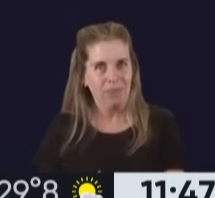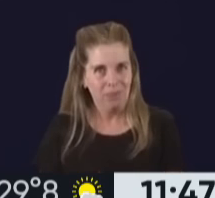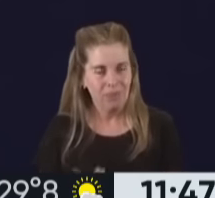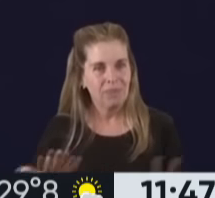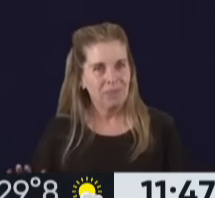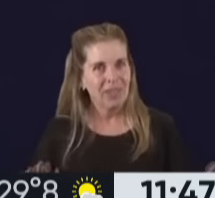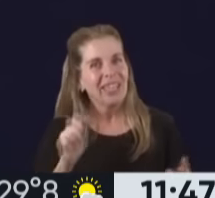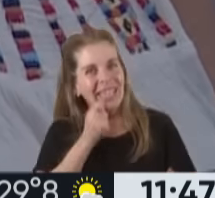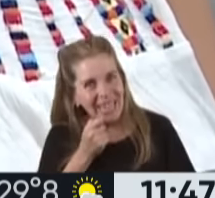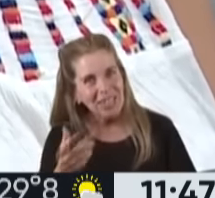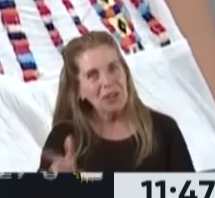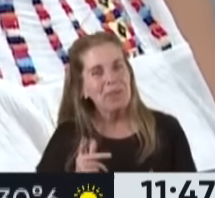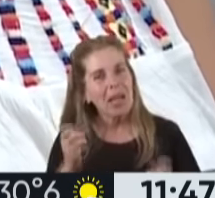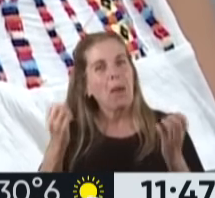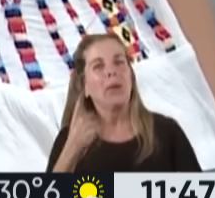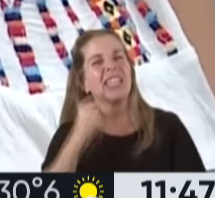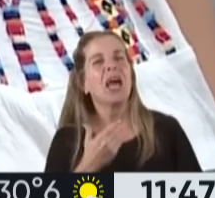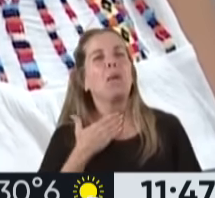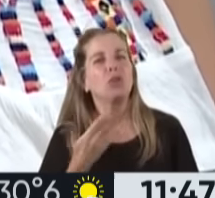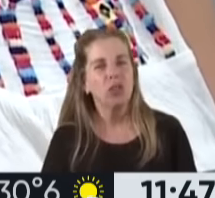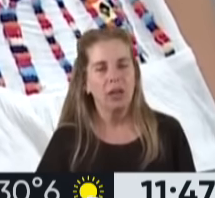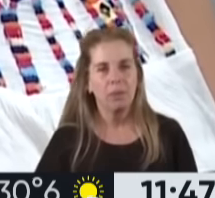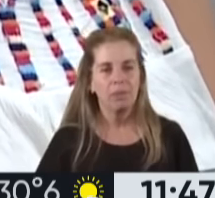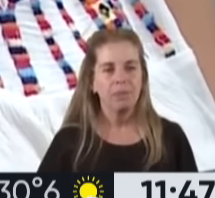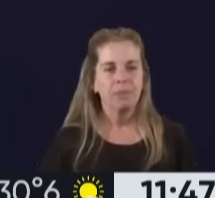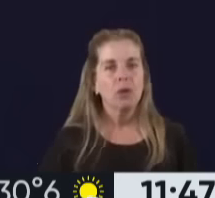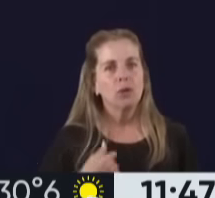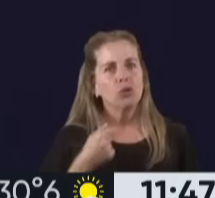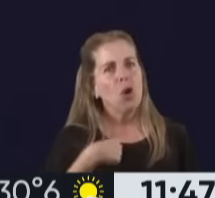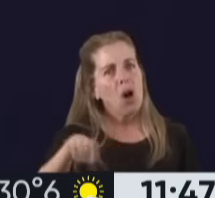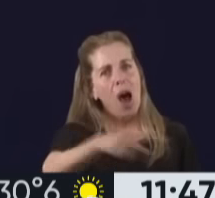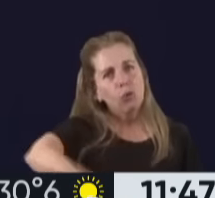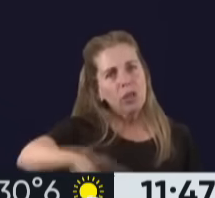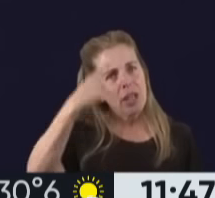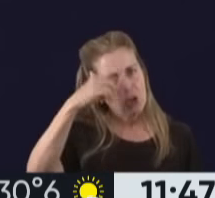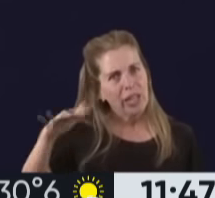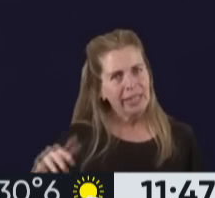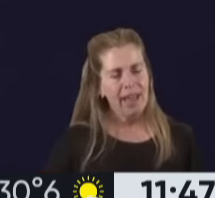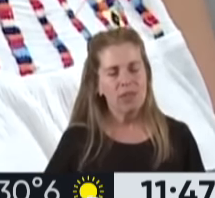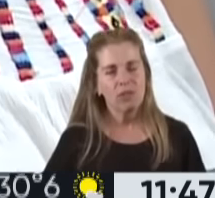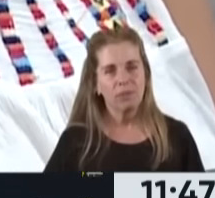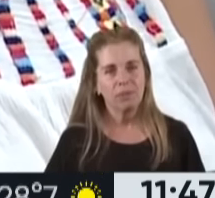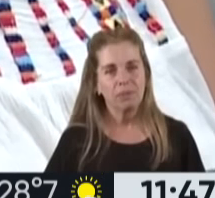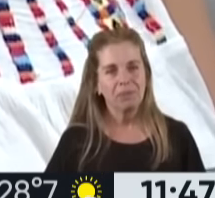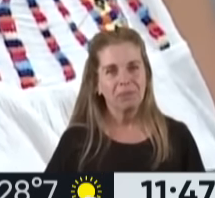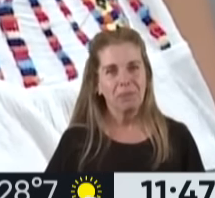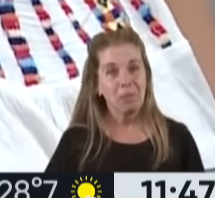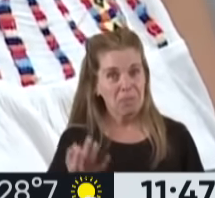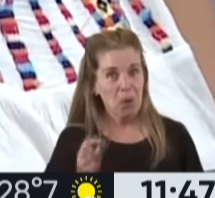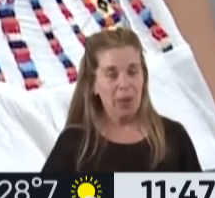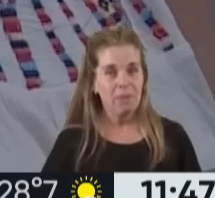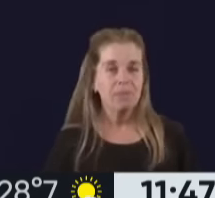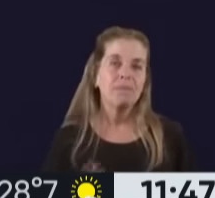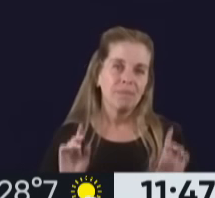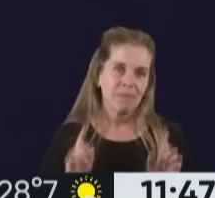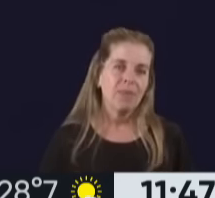días, vocero. Me gusta. Y bueno. Yo los extraño. Ustedes no me creen, pero yo los extraño. Muy bien. A